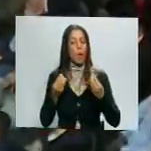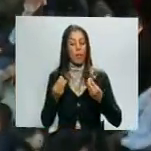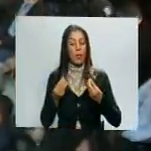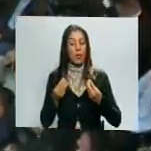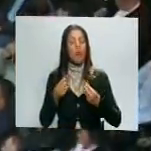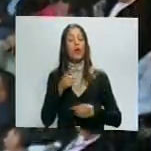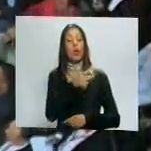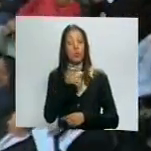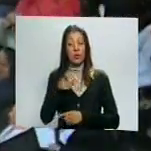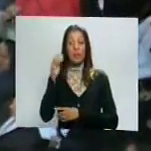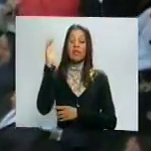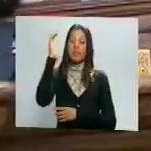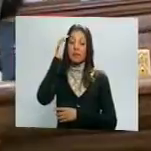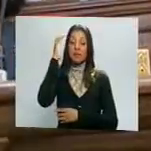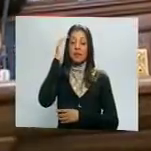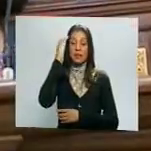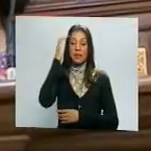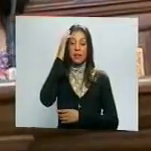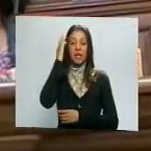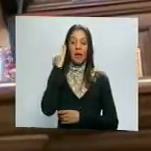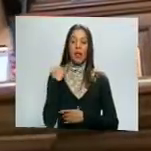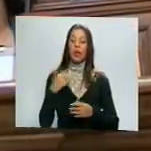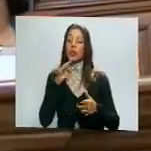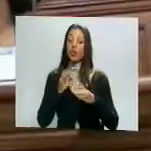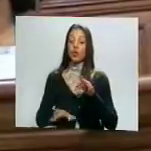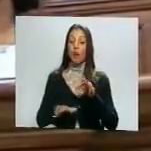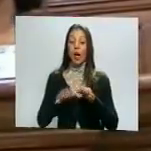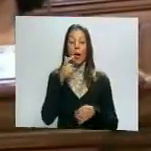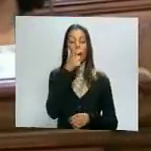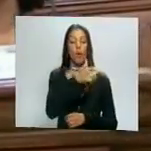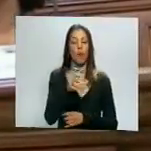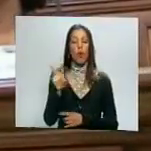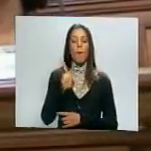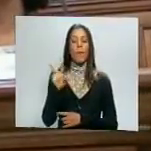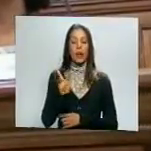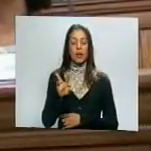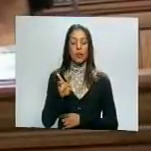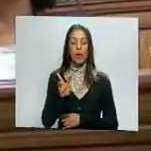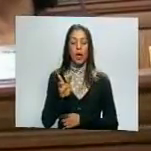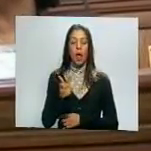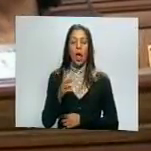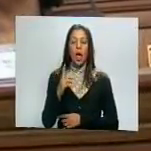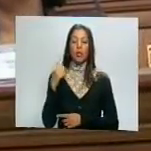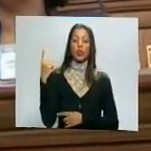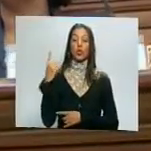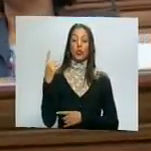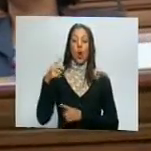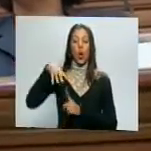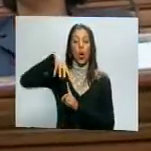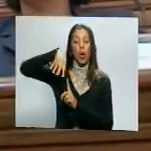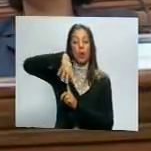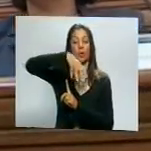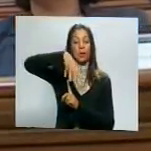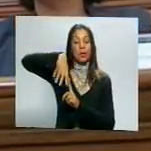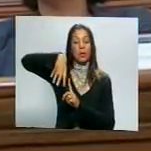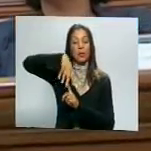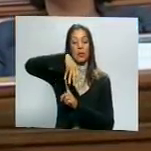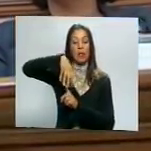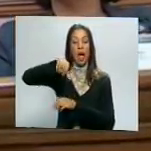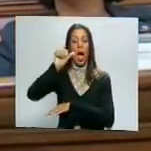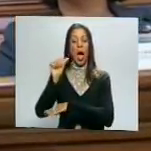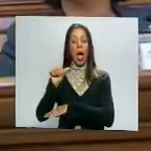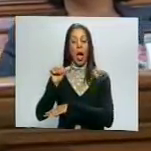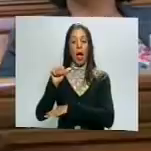saben, compatriotas, afortunadamente nuestro pueblo no es huérfano, ni está desamparado, ni